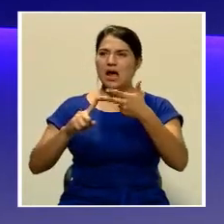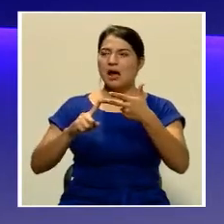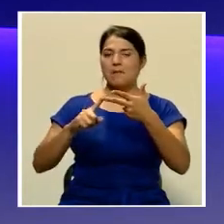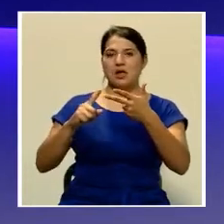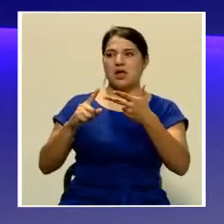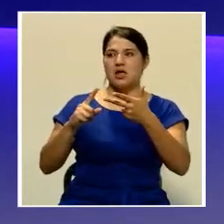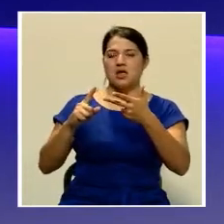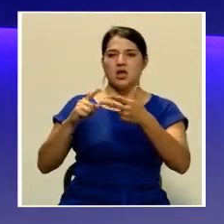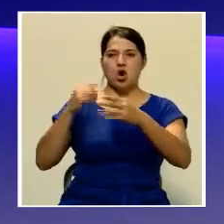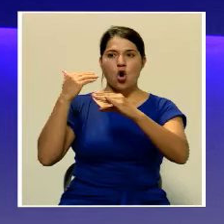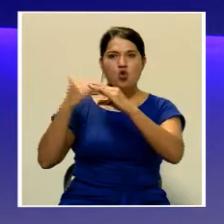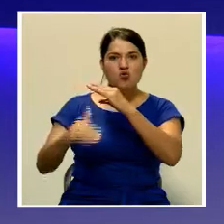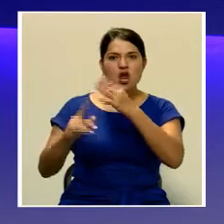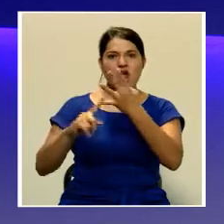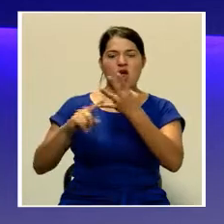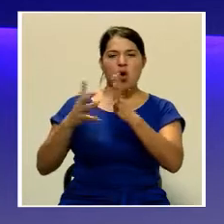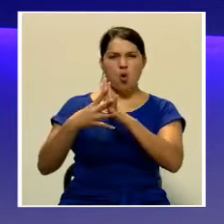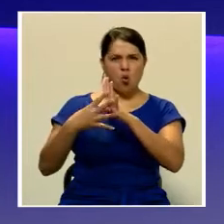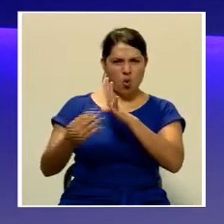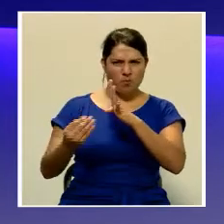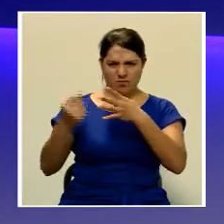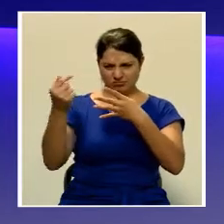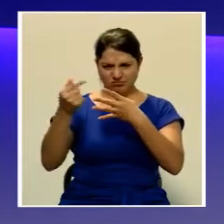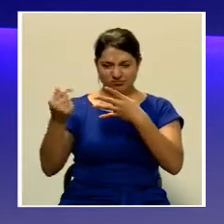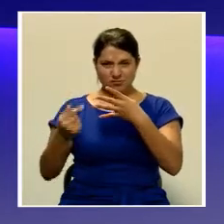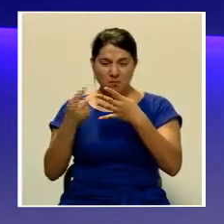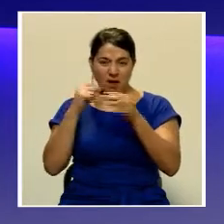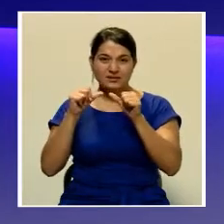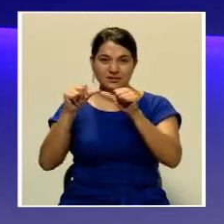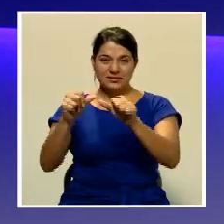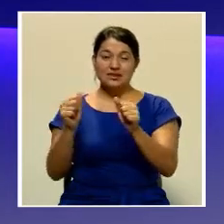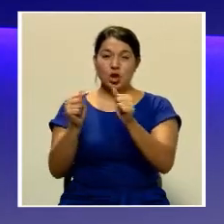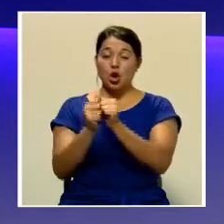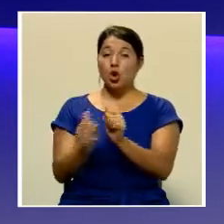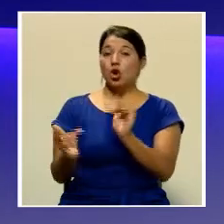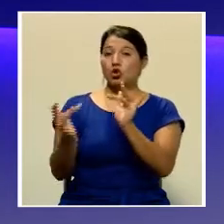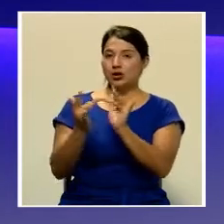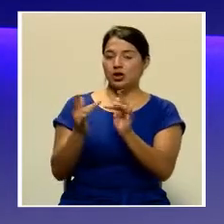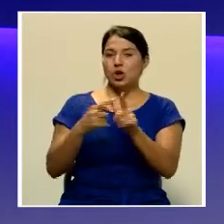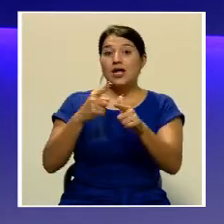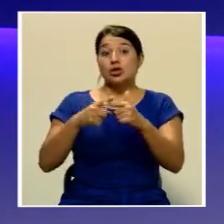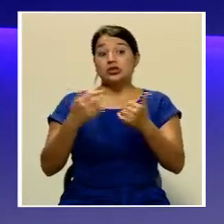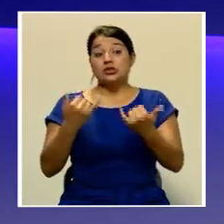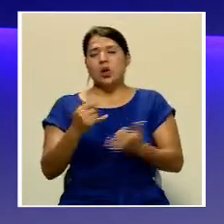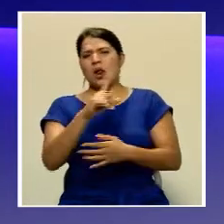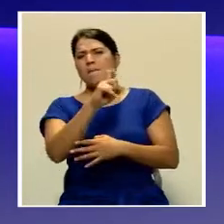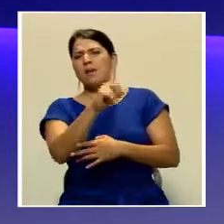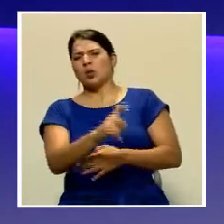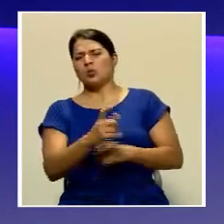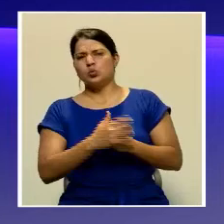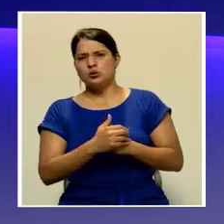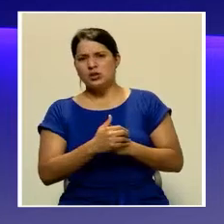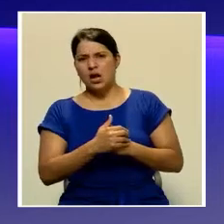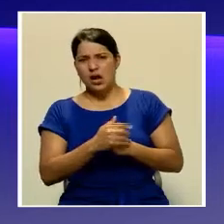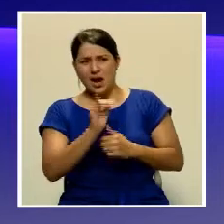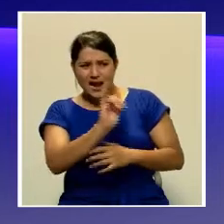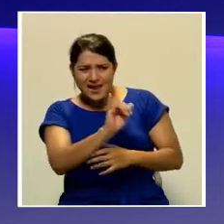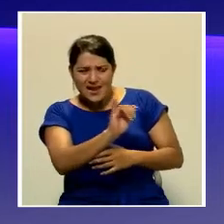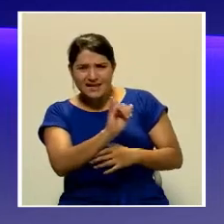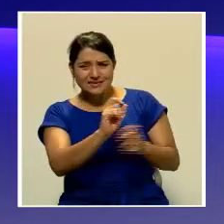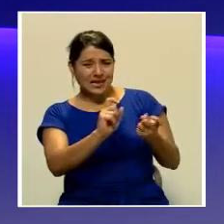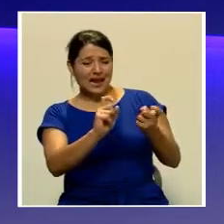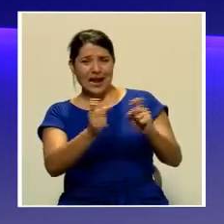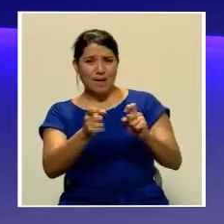fotocopias. Ahora la pregunta es, ¿cuánto y a quiénes afectará este corte en el